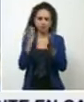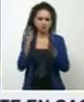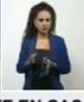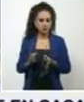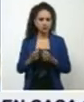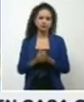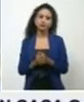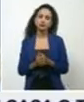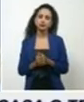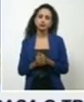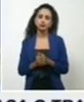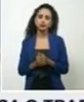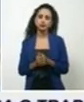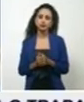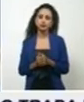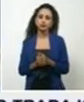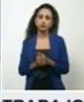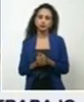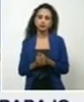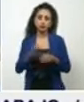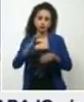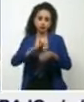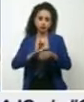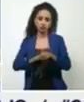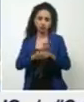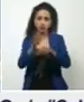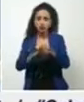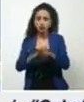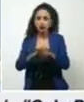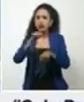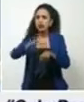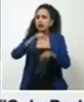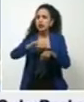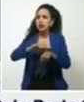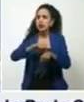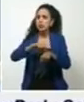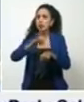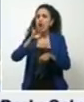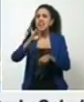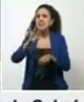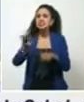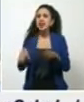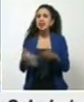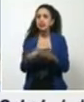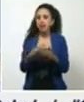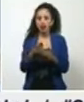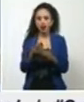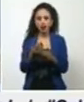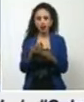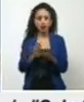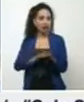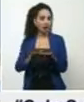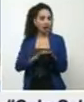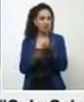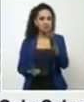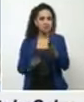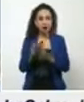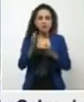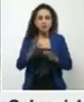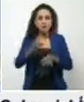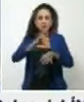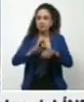de la COVID-19 desde hace más de 15 días hasta el día de ayer.